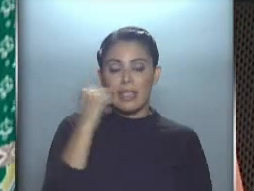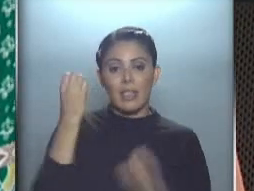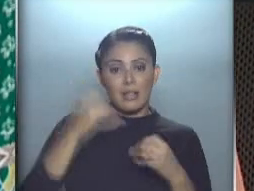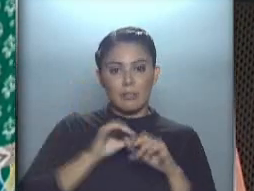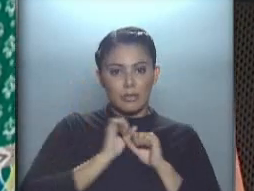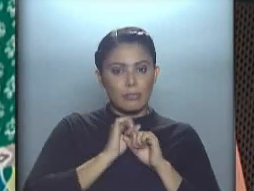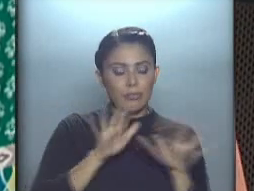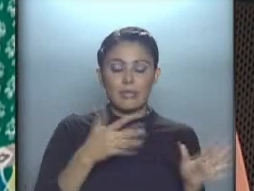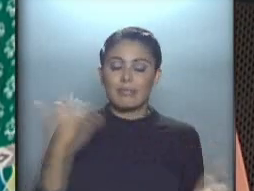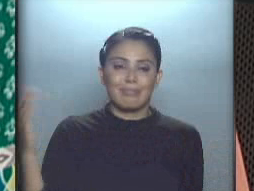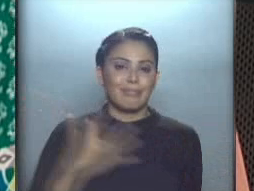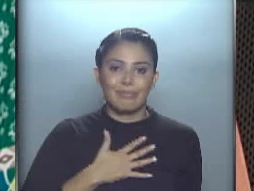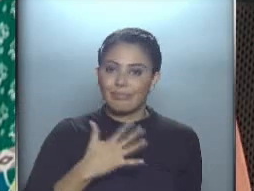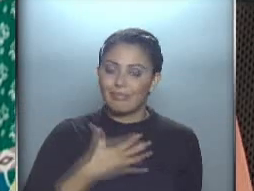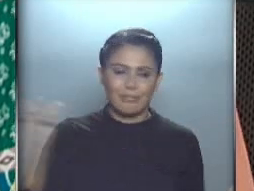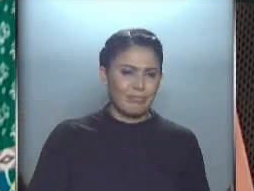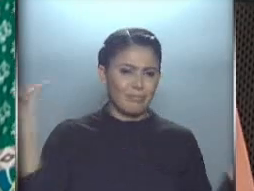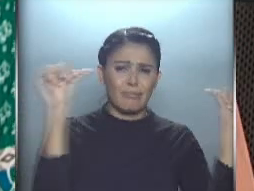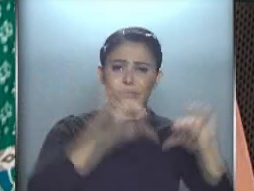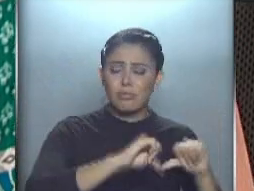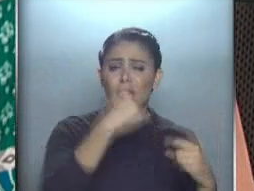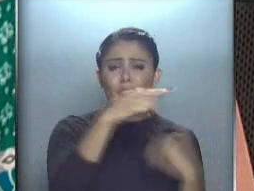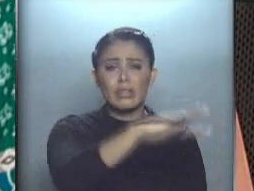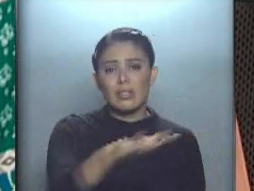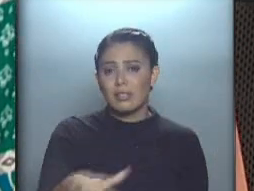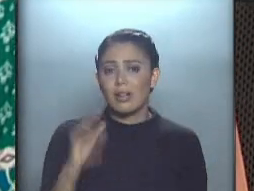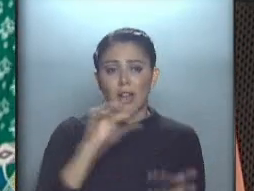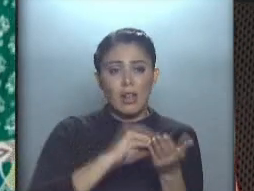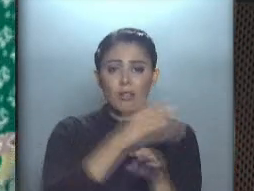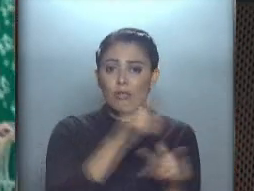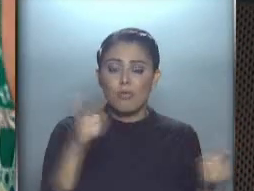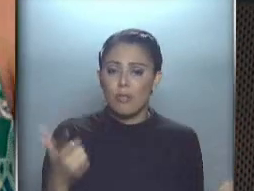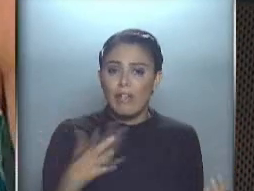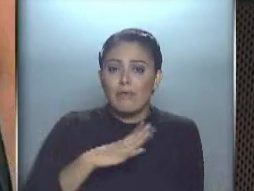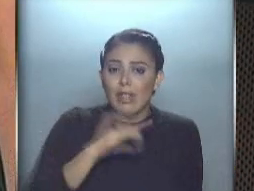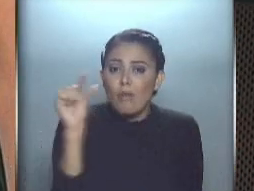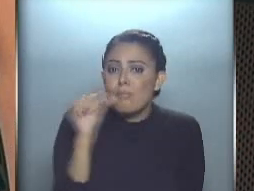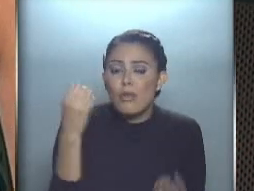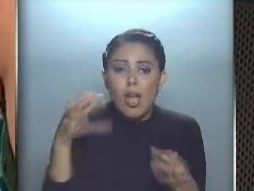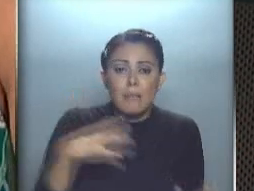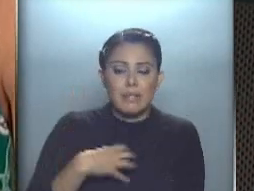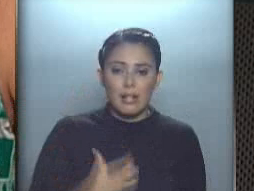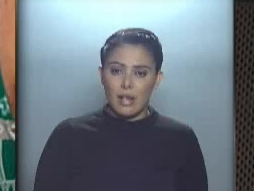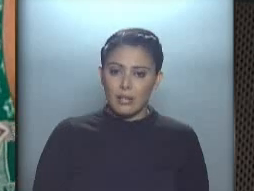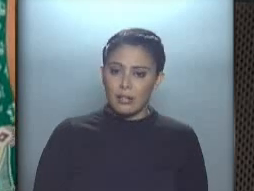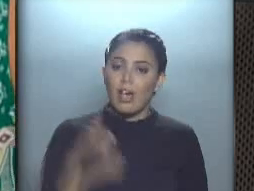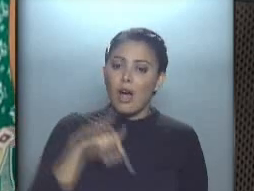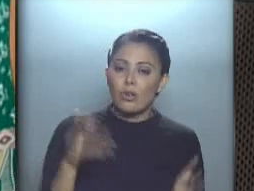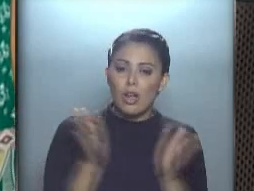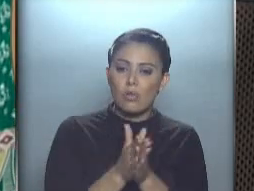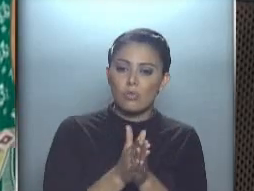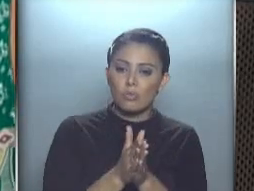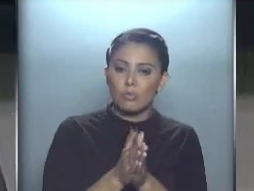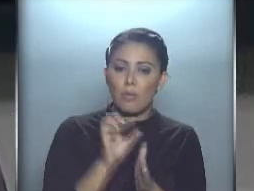es lamentablemente ha fracasado. Hay muchos chicos que no tienen escuela cuando faltan muy pocos días para el inicio de clases. Estamos junto